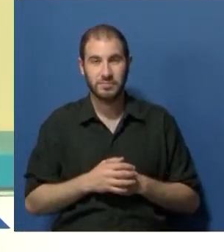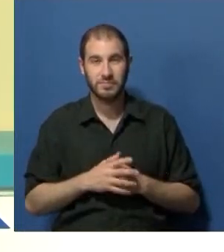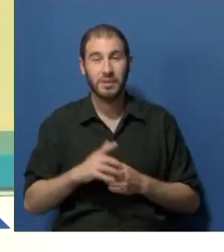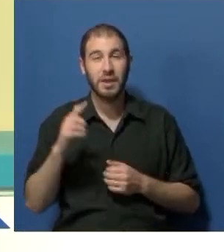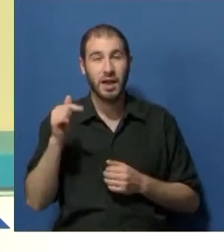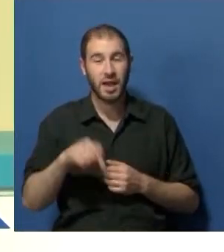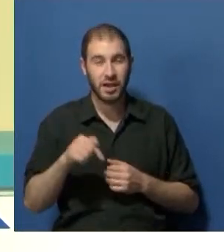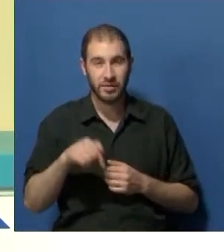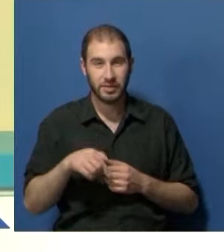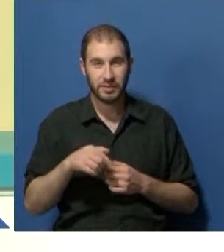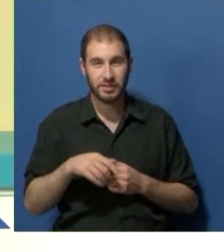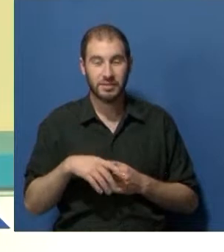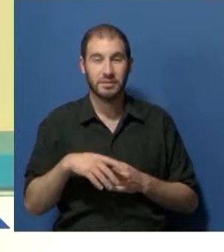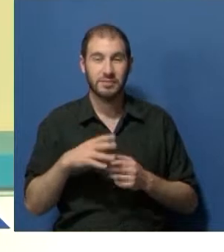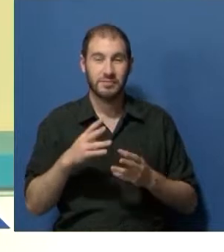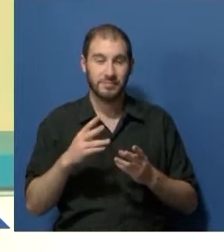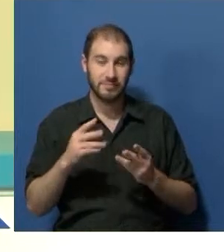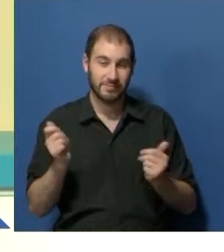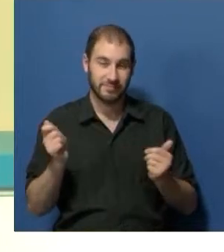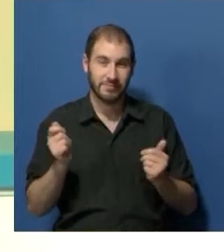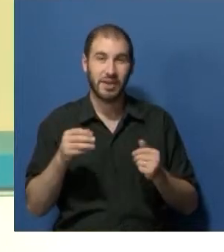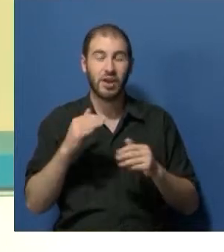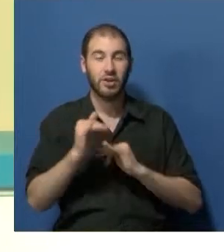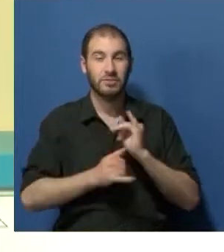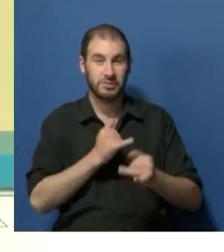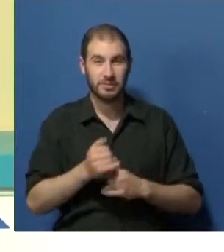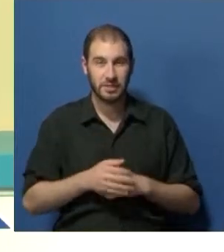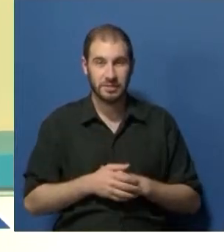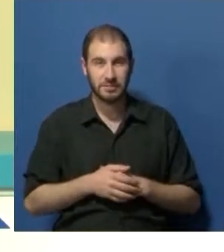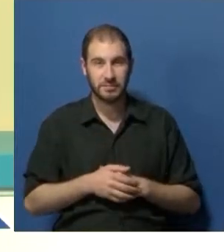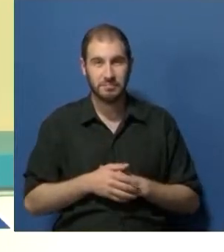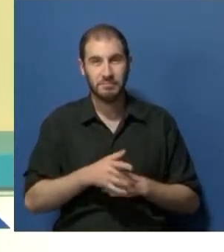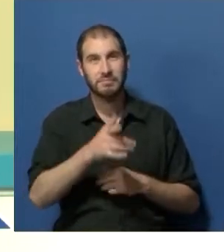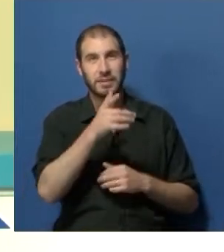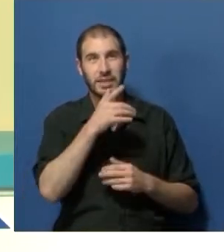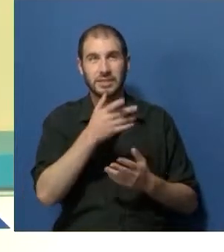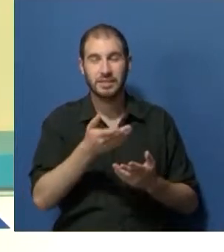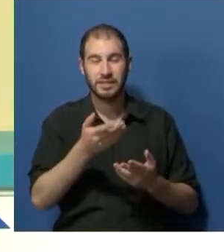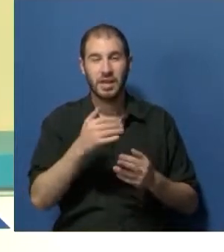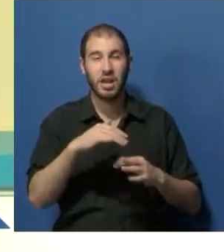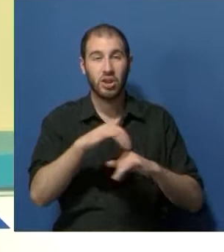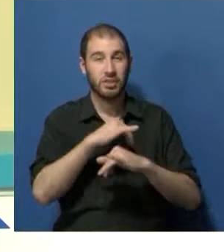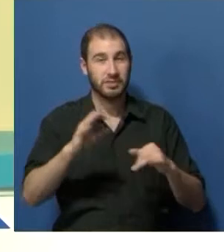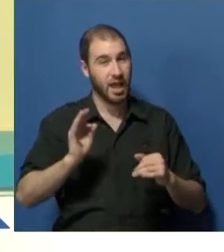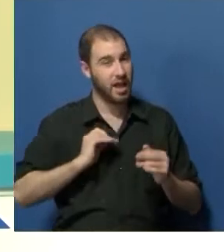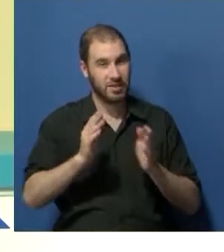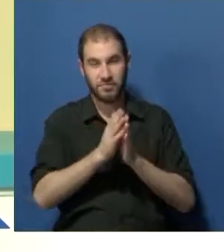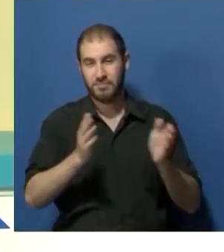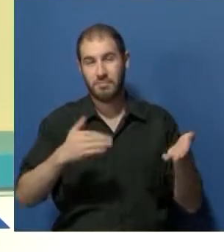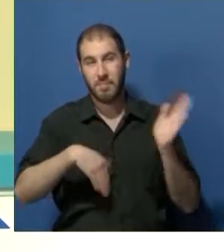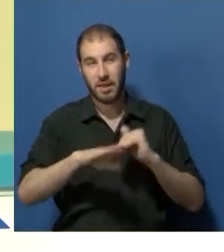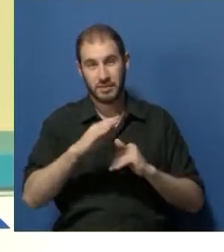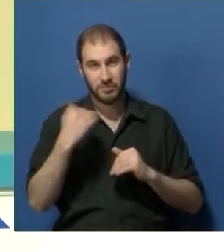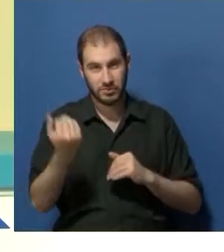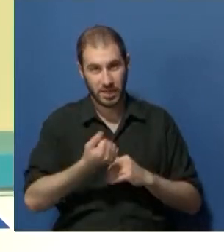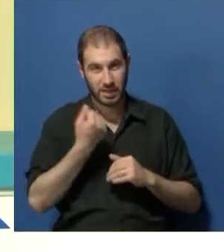estamos aquí ya prestos para introducirnos yo diría en una de las noticias del año, concretamente,